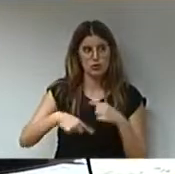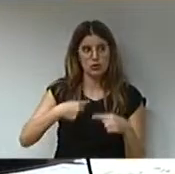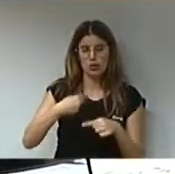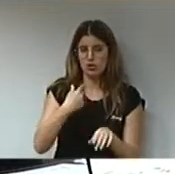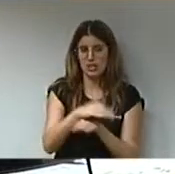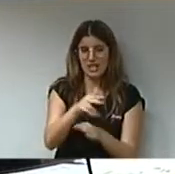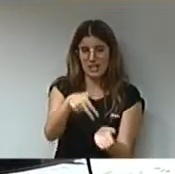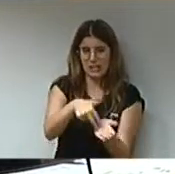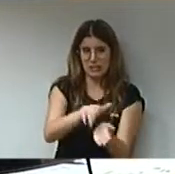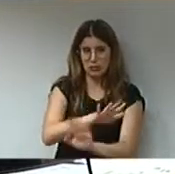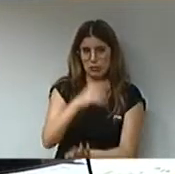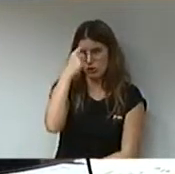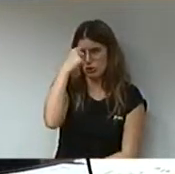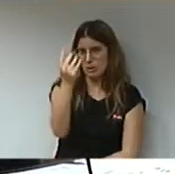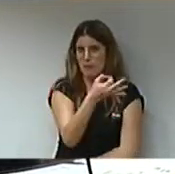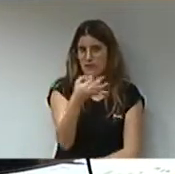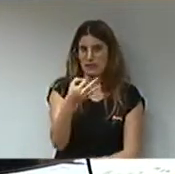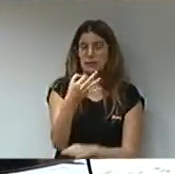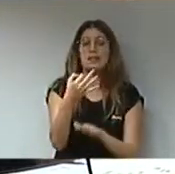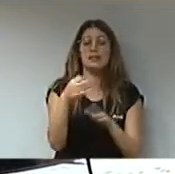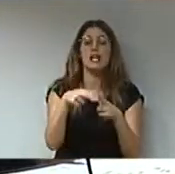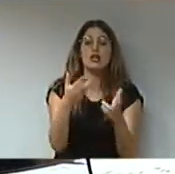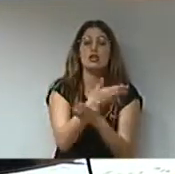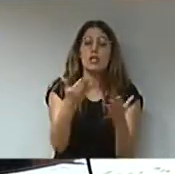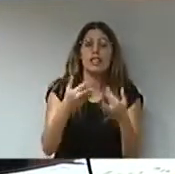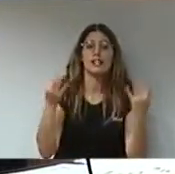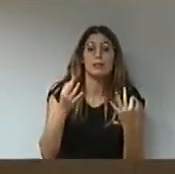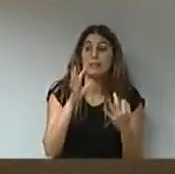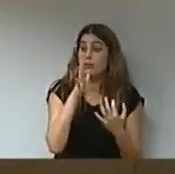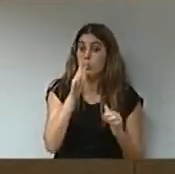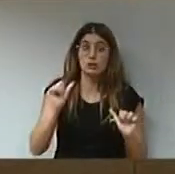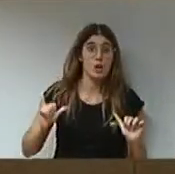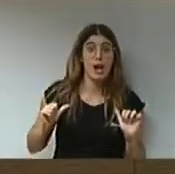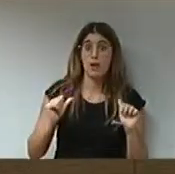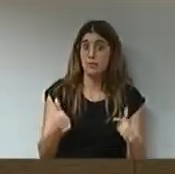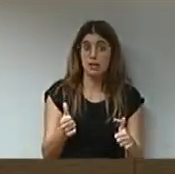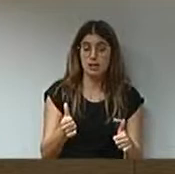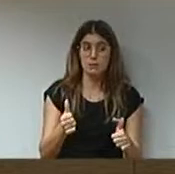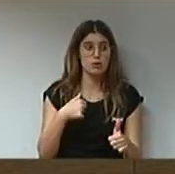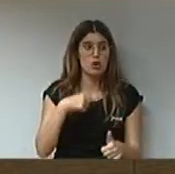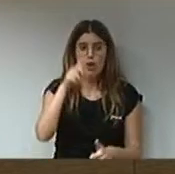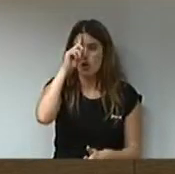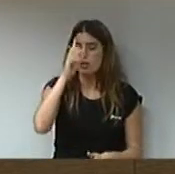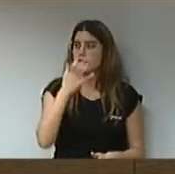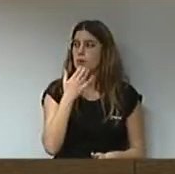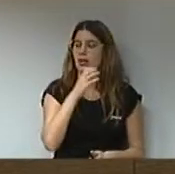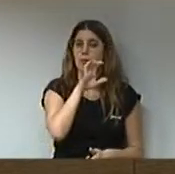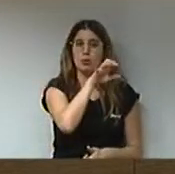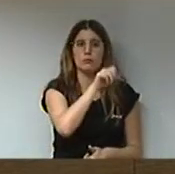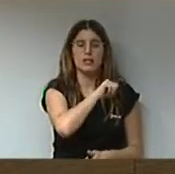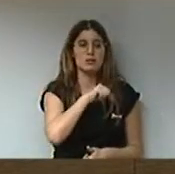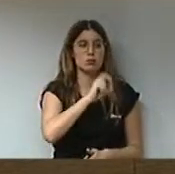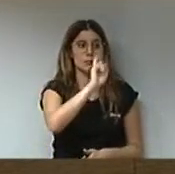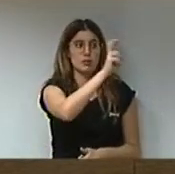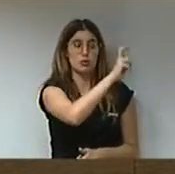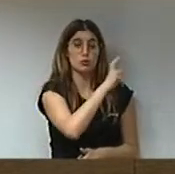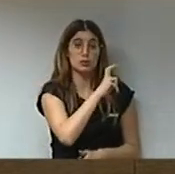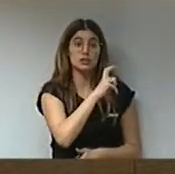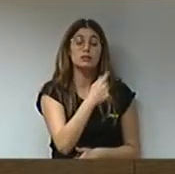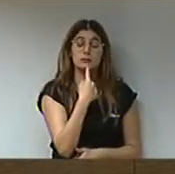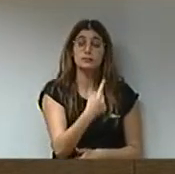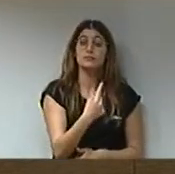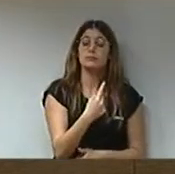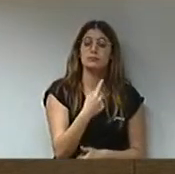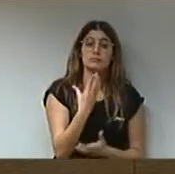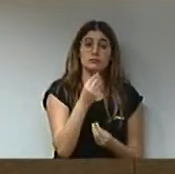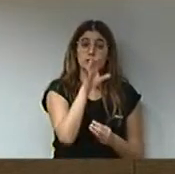días en la calle y sé perfectamente lo que pasa en la sociedad. Y por eso, desde el primer momento, no he hecho, por ejemplo, como en otras comunidades autónomas que han hecho ustedes. Ustedes en muchas